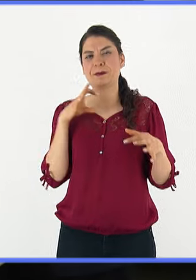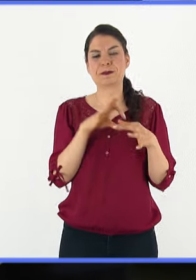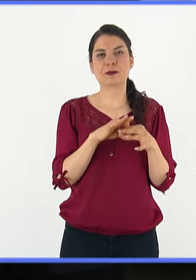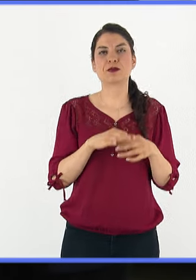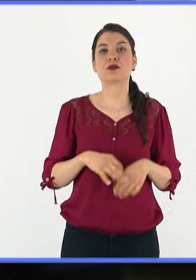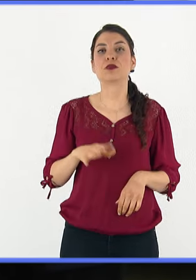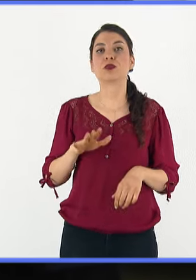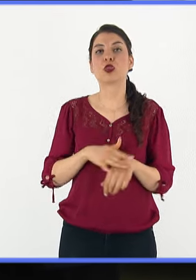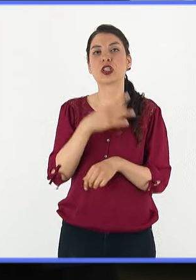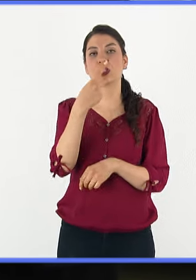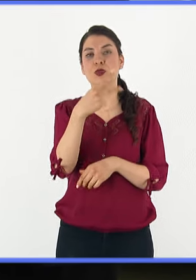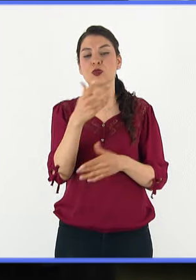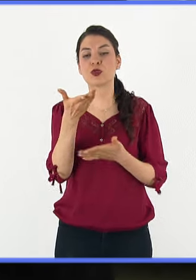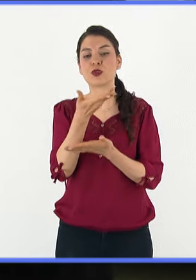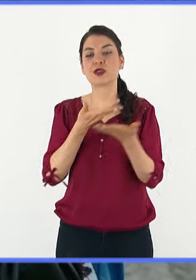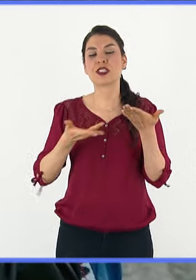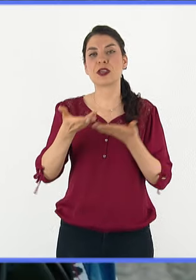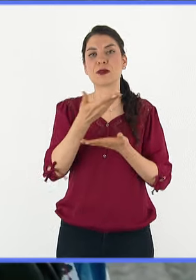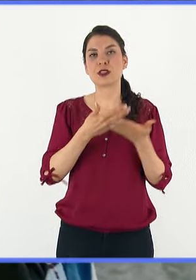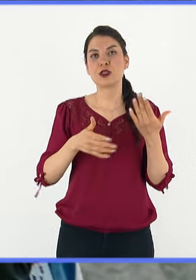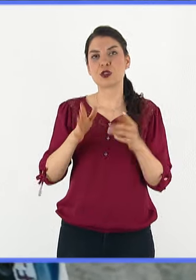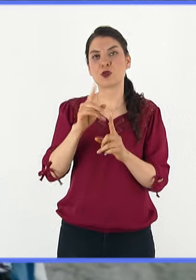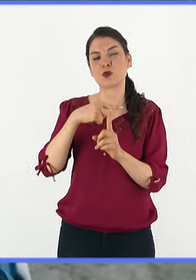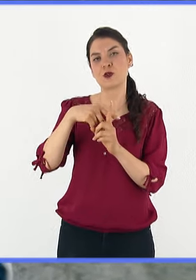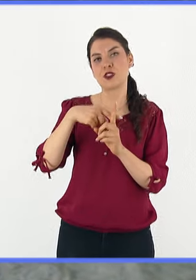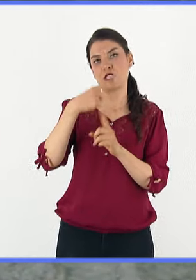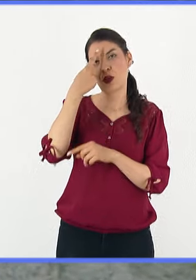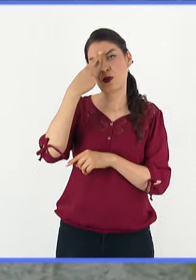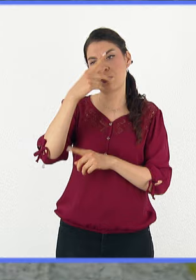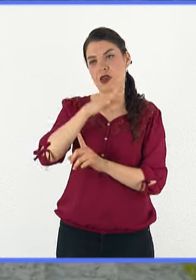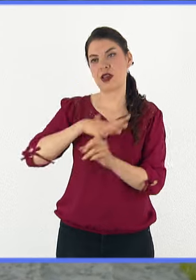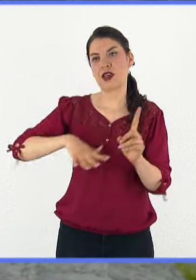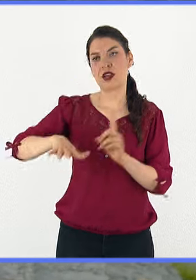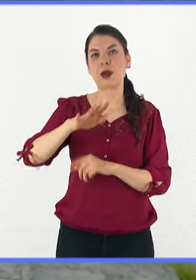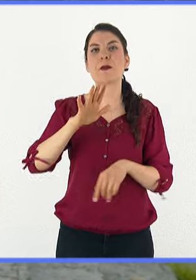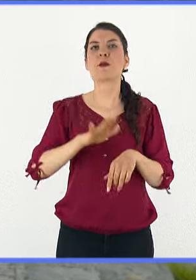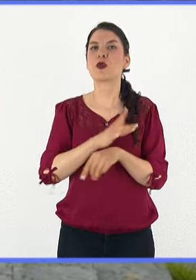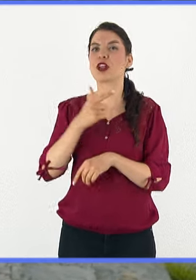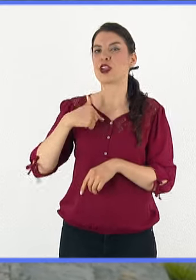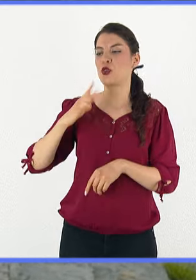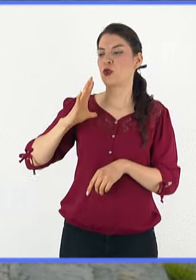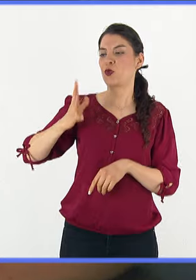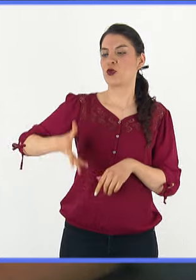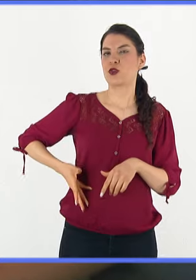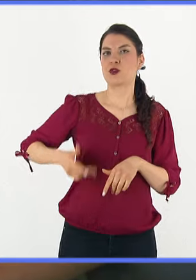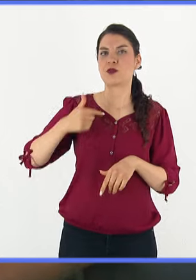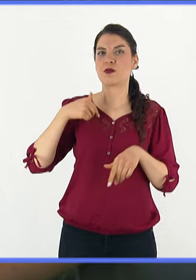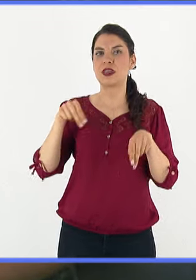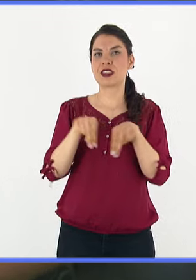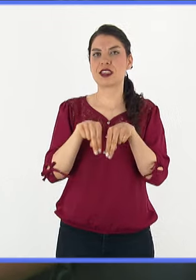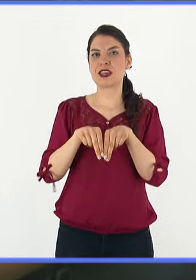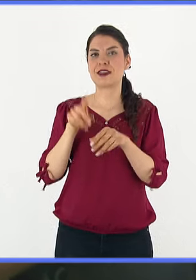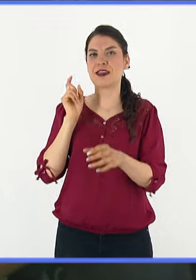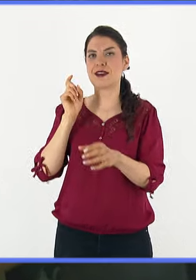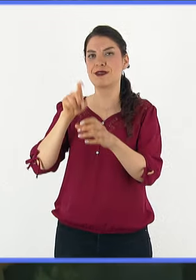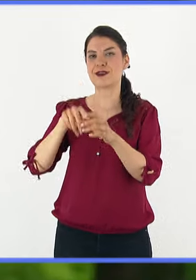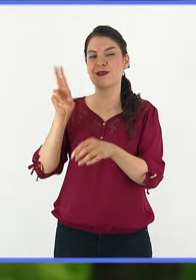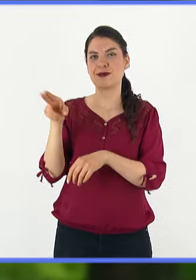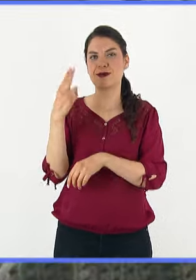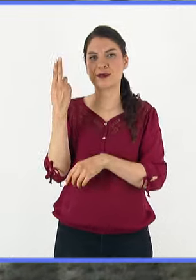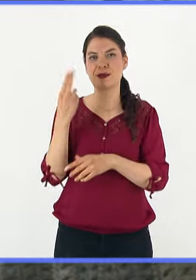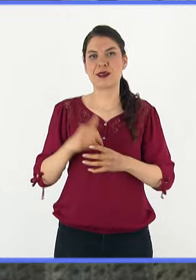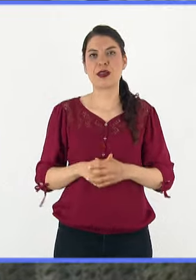servicios también nos benefician como sociedad porque estoy orgulloso de que mi nieta estudie en la mejor universidad Porque eres solidaria en las